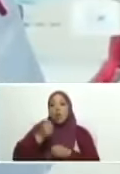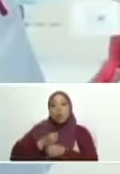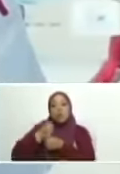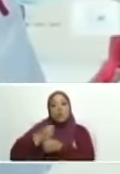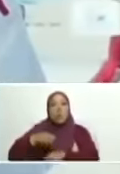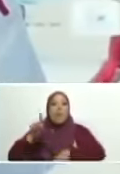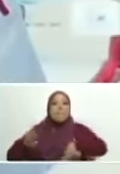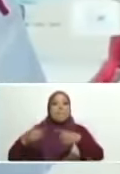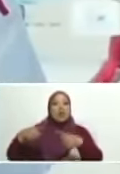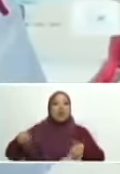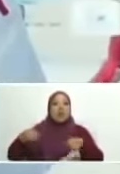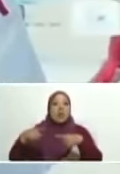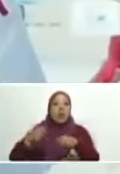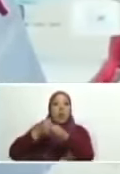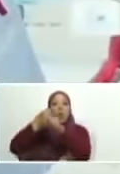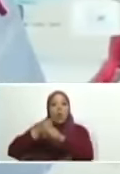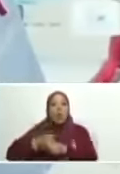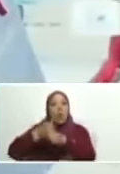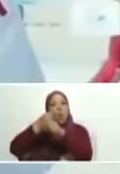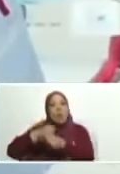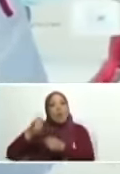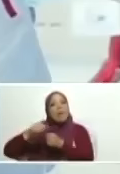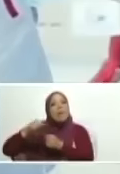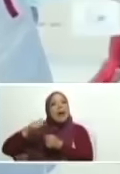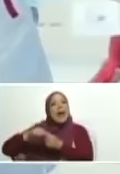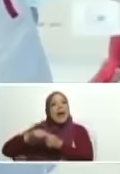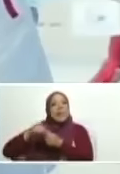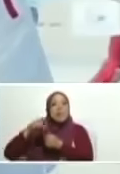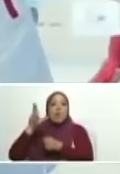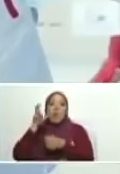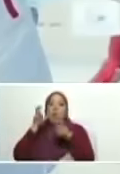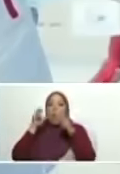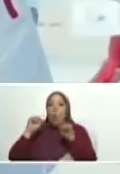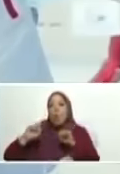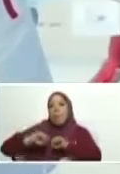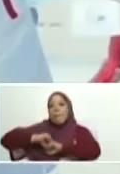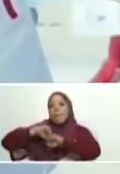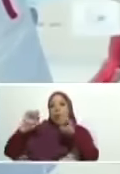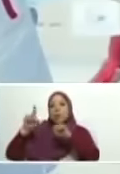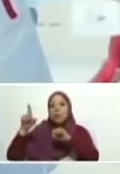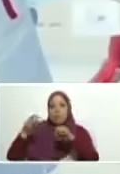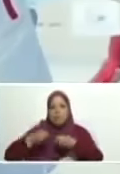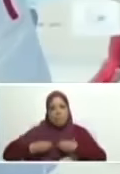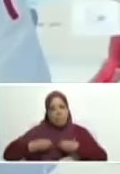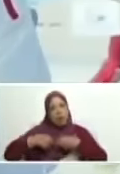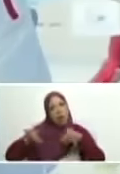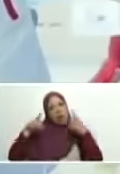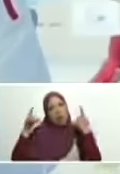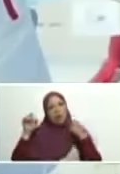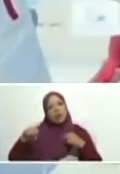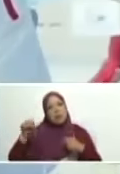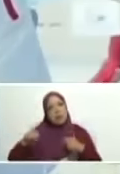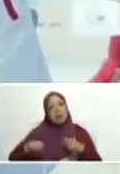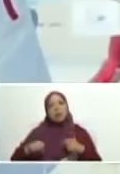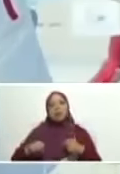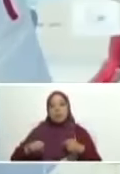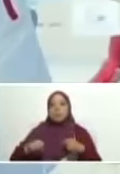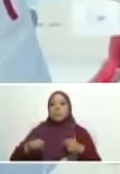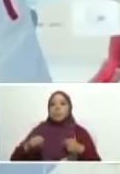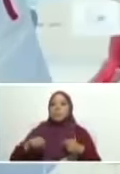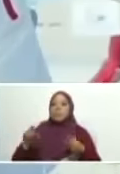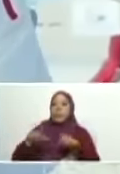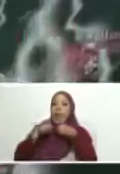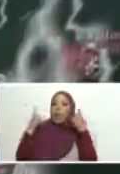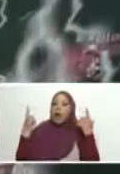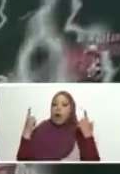gaiteros. Explosión gaitera, chau. Ustedes son guaireños, ¿no? La gaita